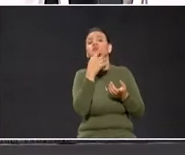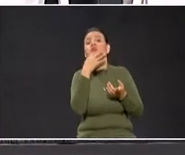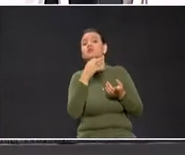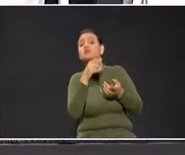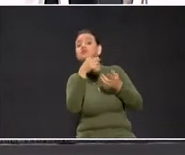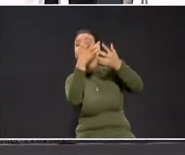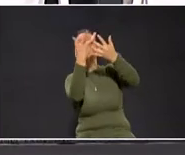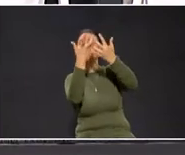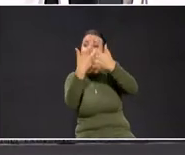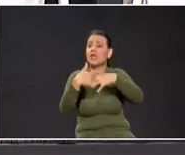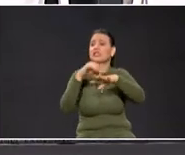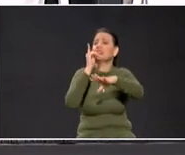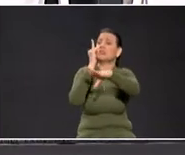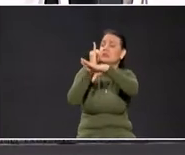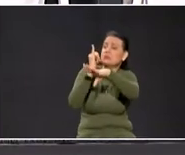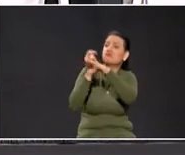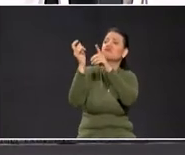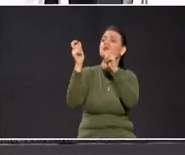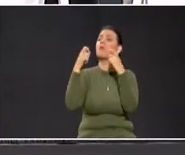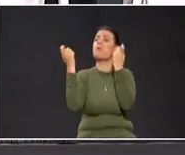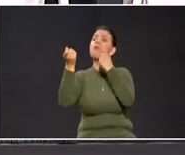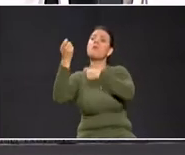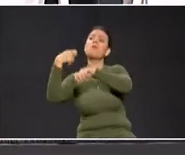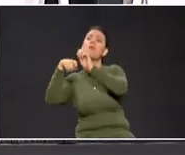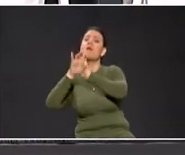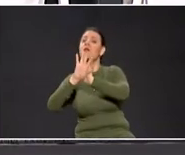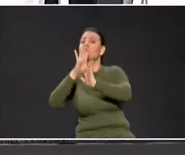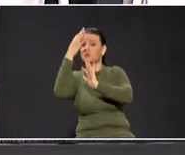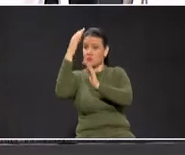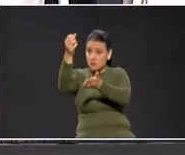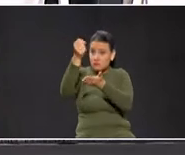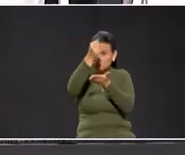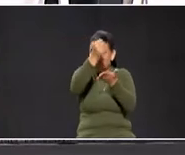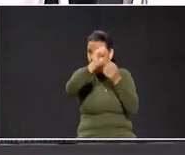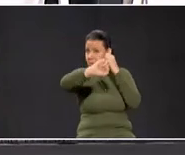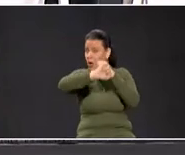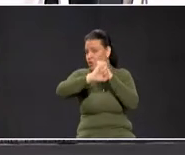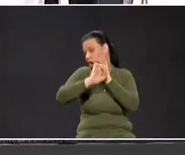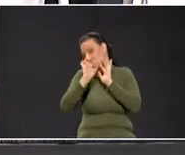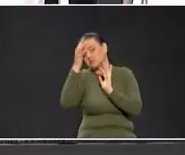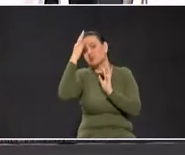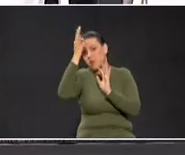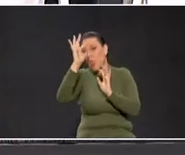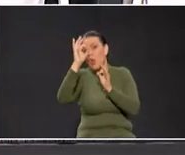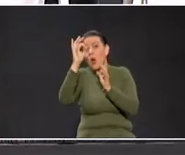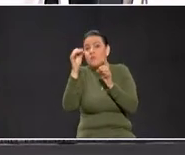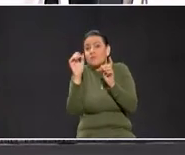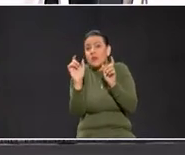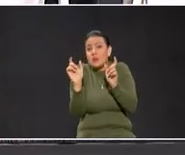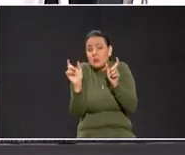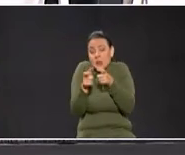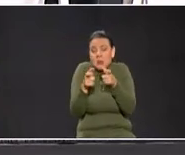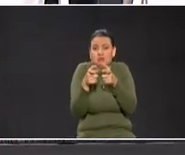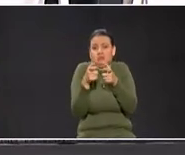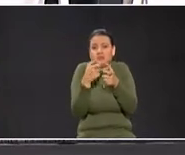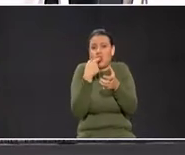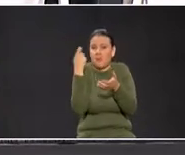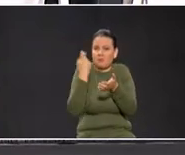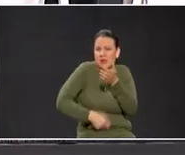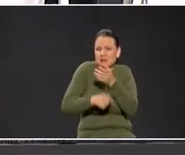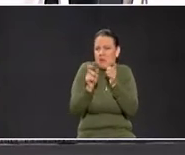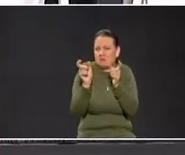entidades comerciales se puedan aminorar esos impuestos sin embargo esto no es una política que por sí misma atraiga a